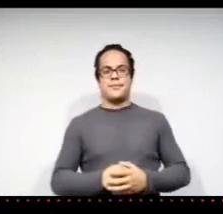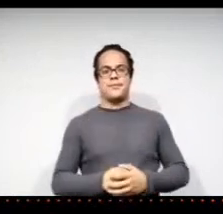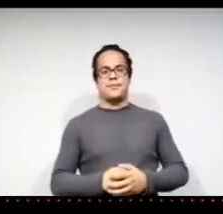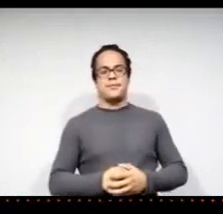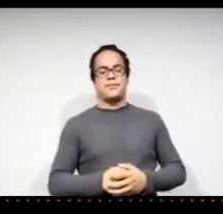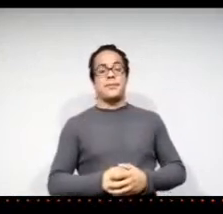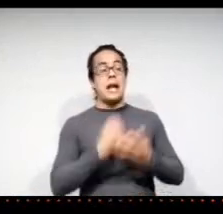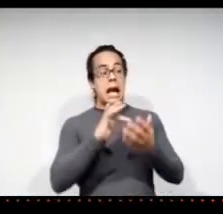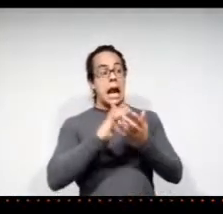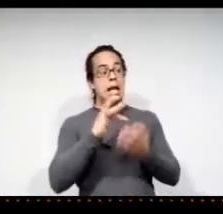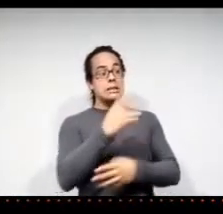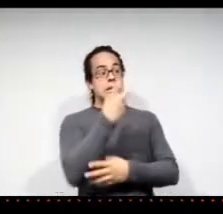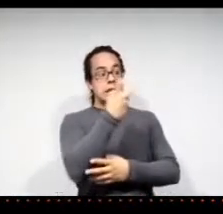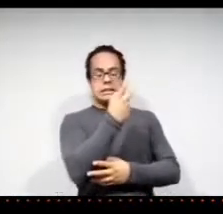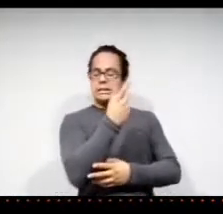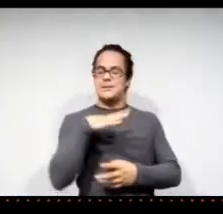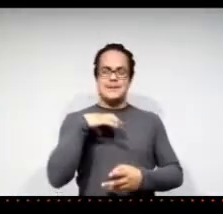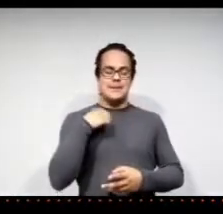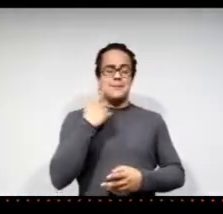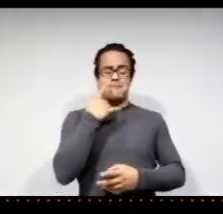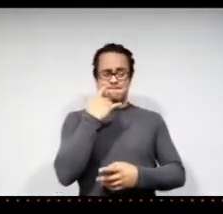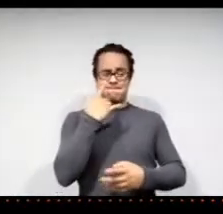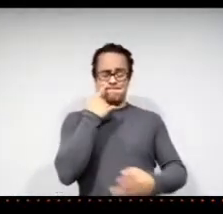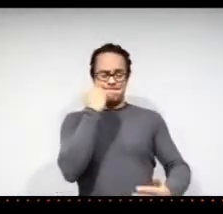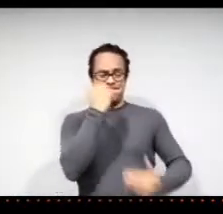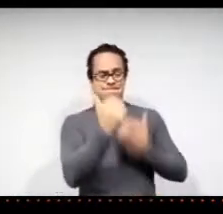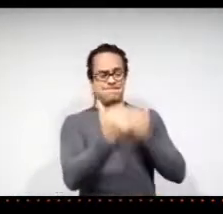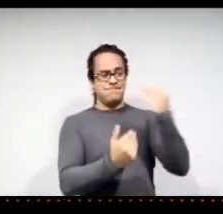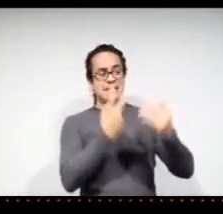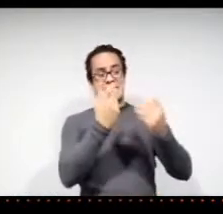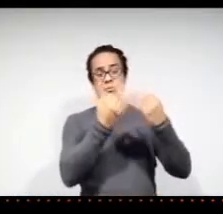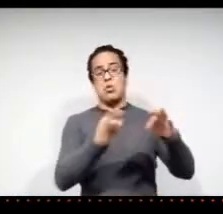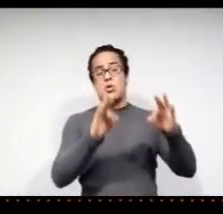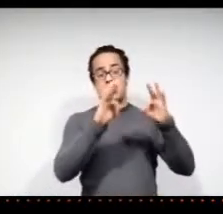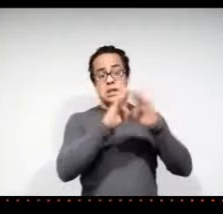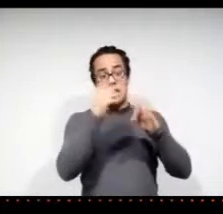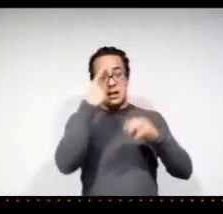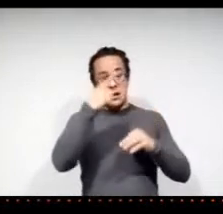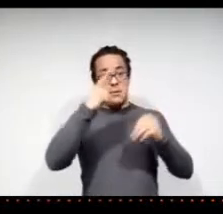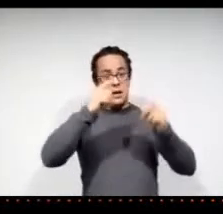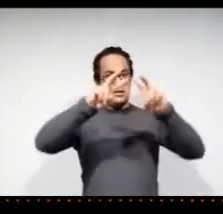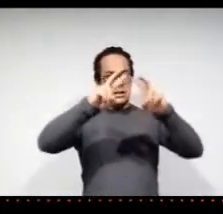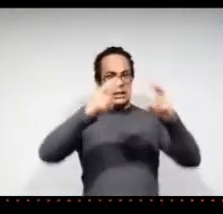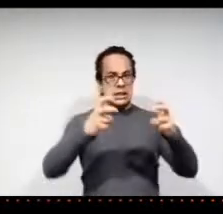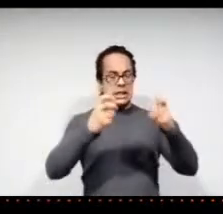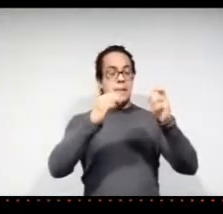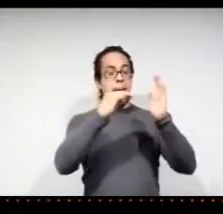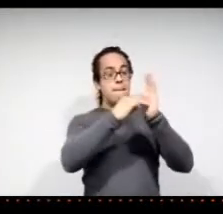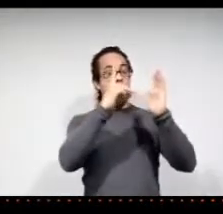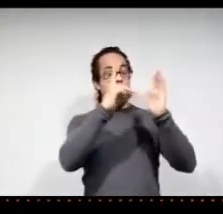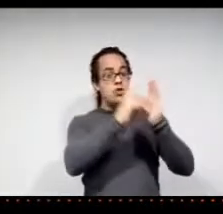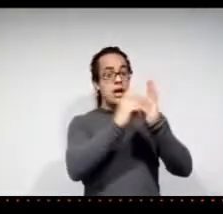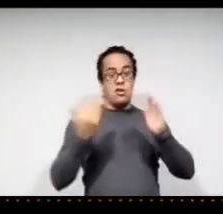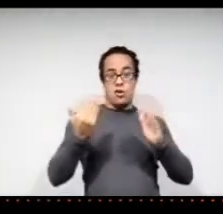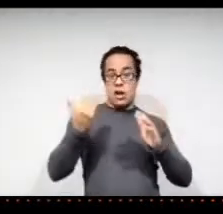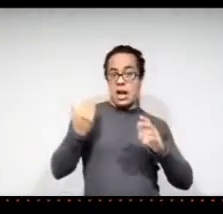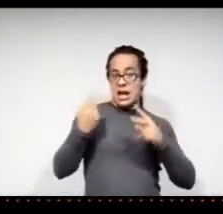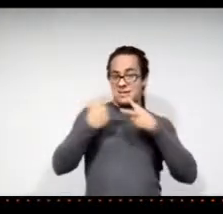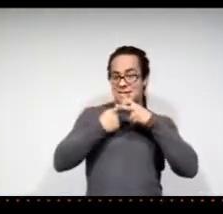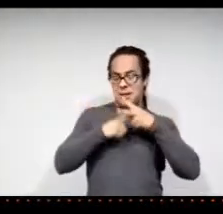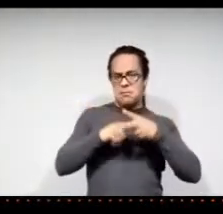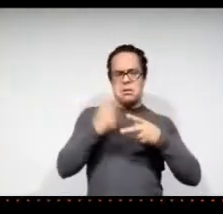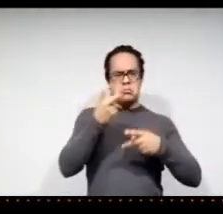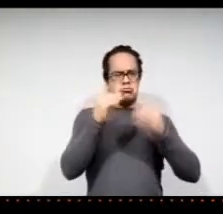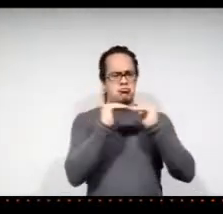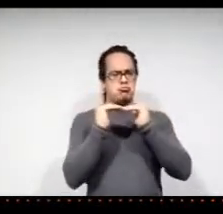pues es un reto y es un reto para las modalidades que en sus orígenes tenían esta función de equidad, ¿no?